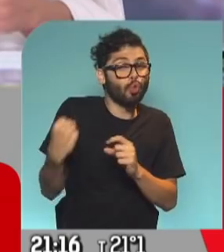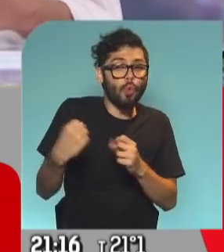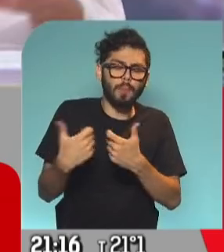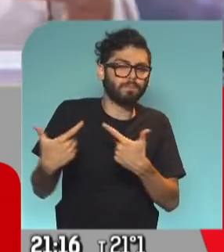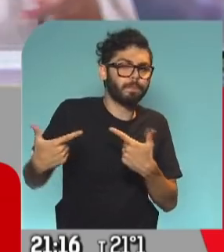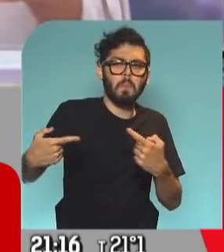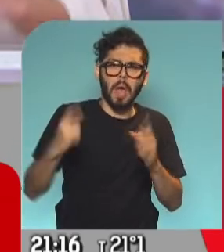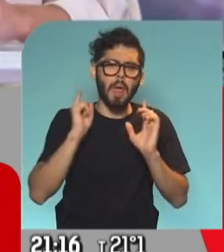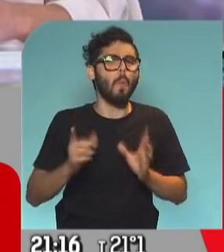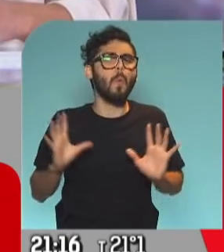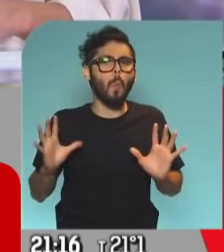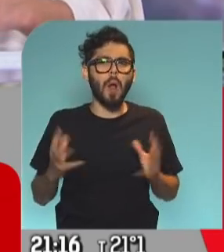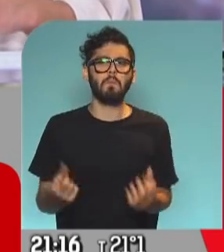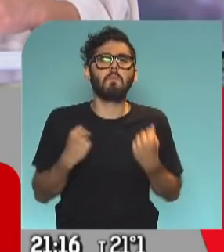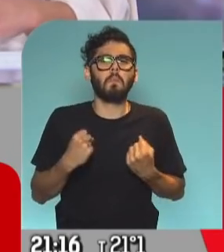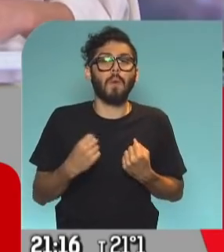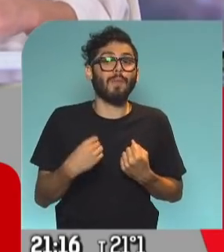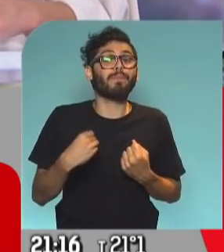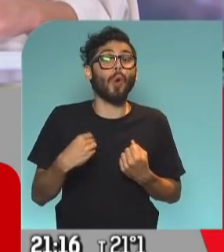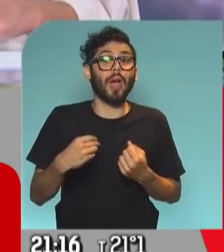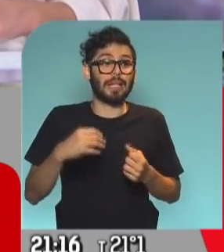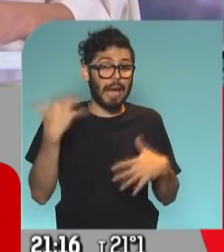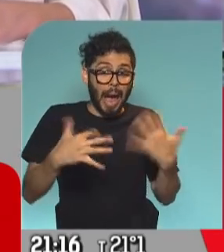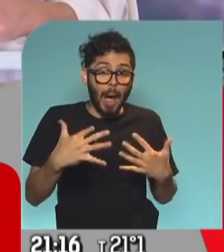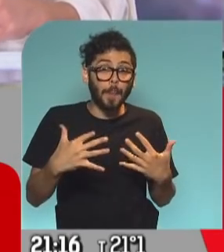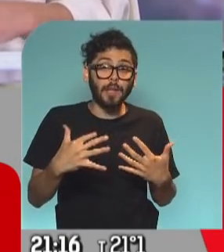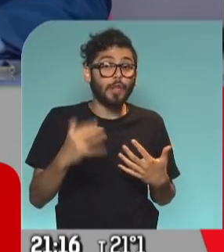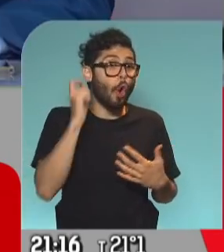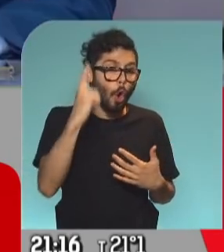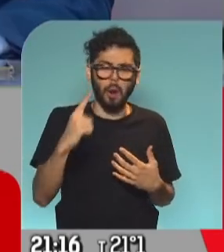enfrentar porque pudimos hacer frente también a esta emergencia, a esta carrera por la vacuna. Bien, Yelén.